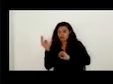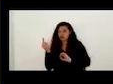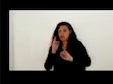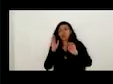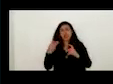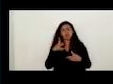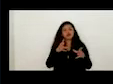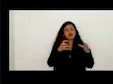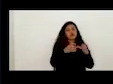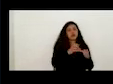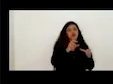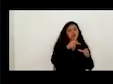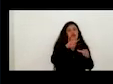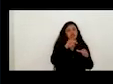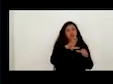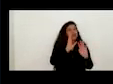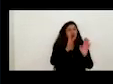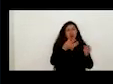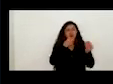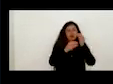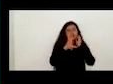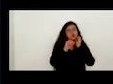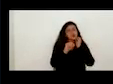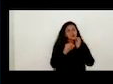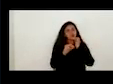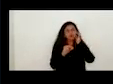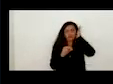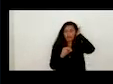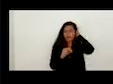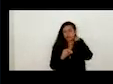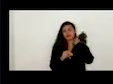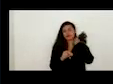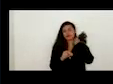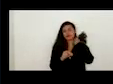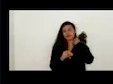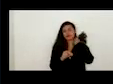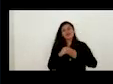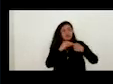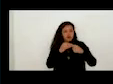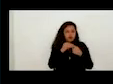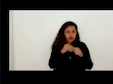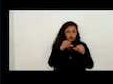proteína. Lo que más nos aportan las leguminosas, como los frijoles, los garbanzos, las lentejas, las